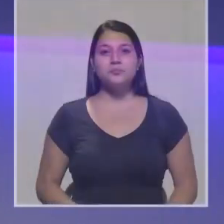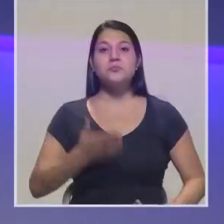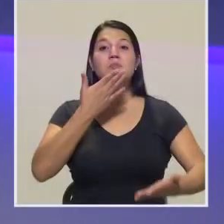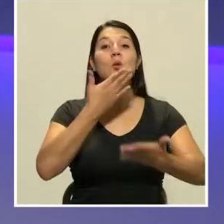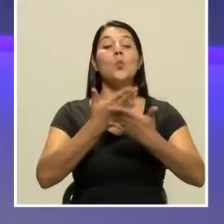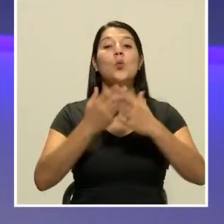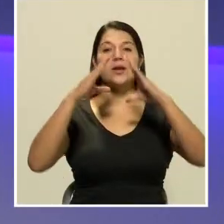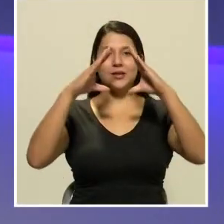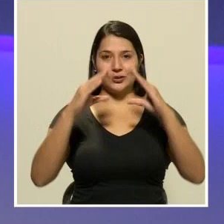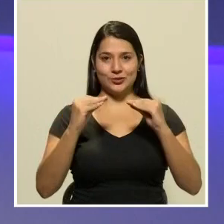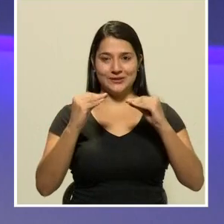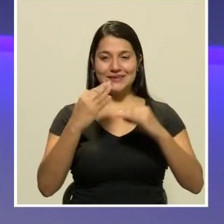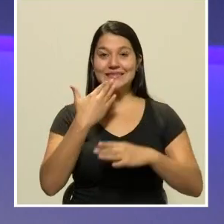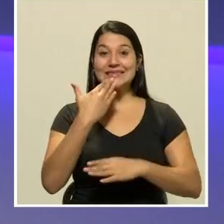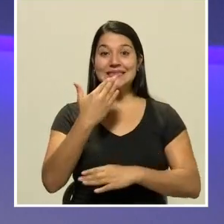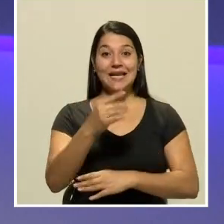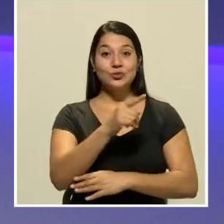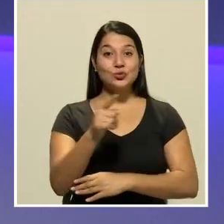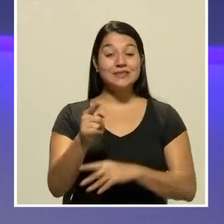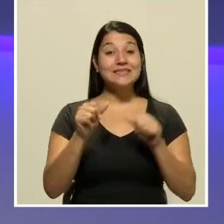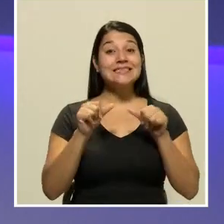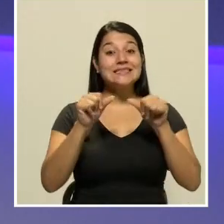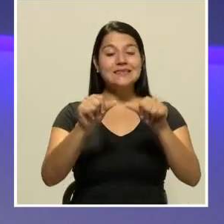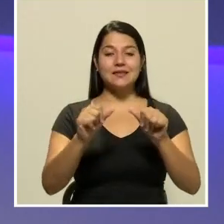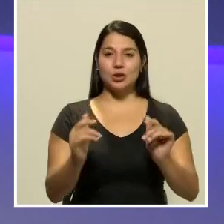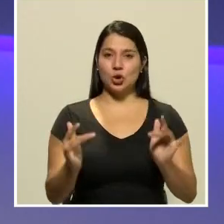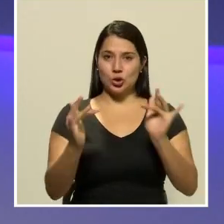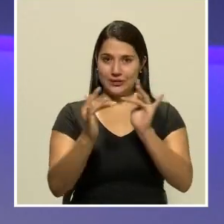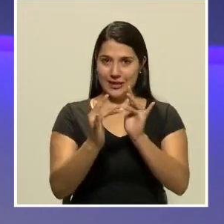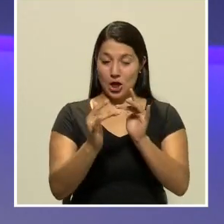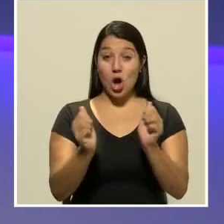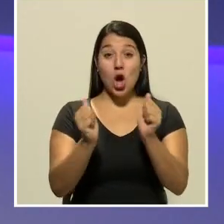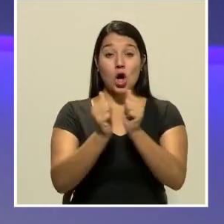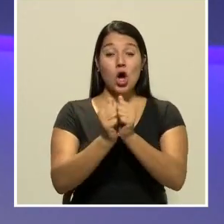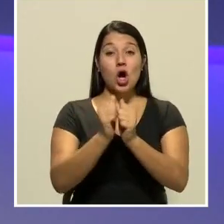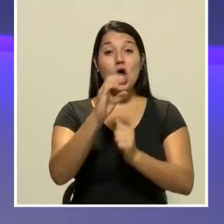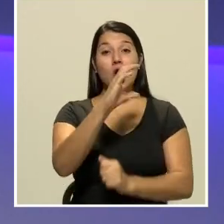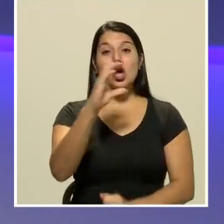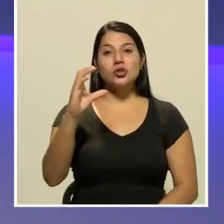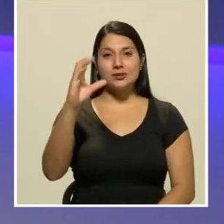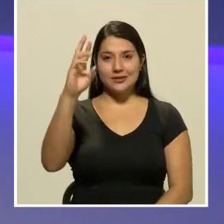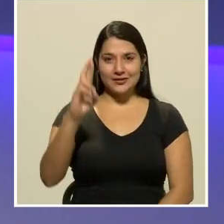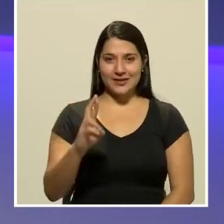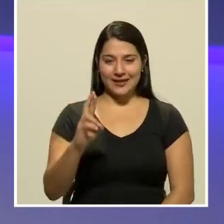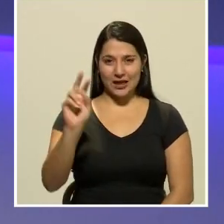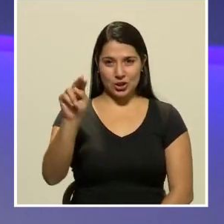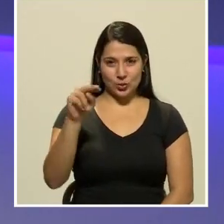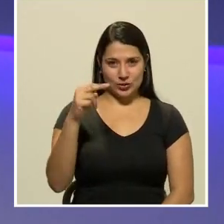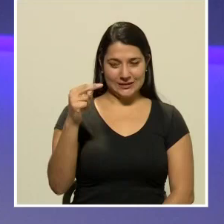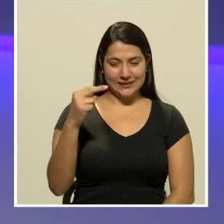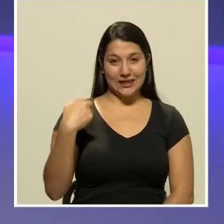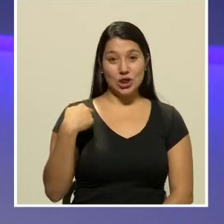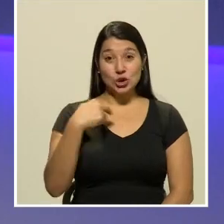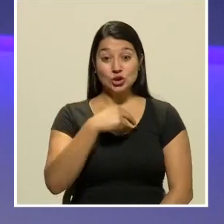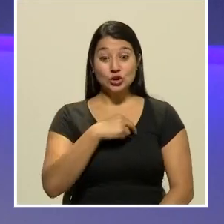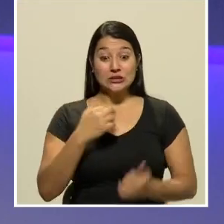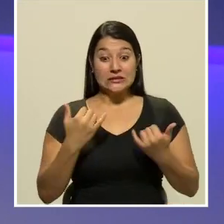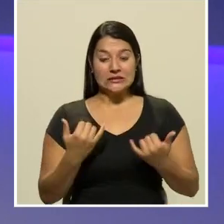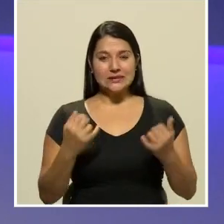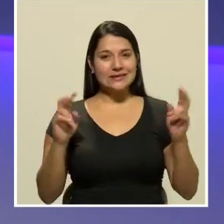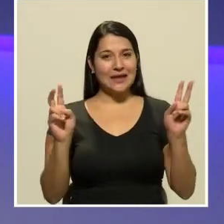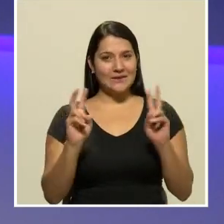Buenas noches. Gracias por continuar conectados a la señal de Costa Rica Noticias. Estamos en